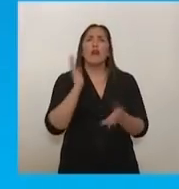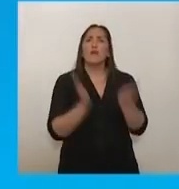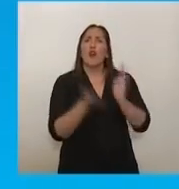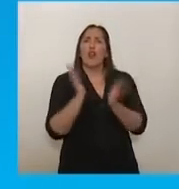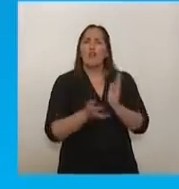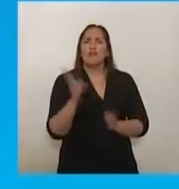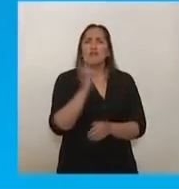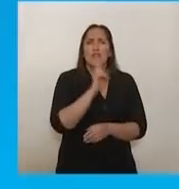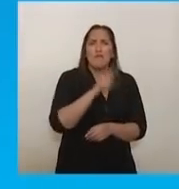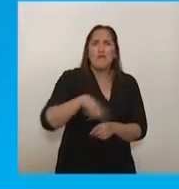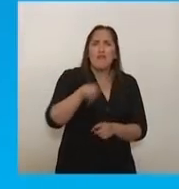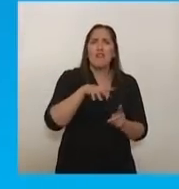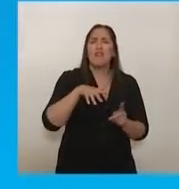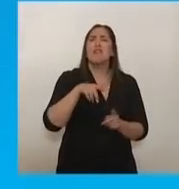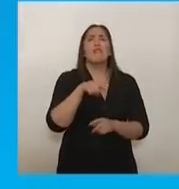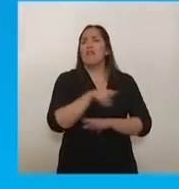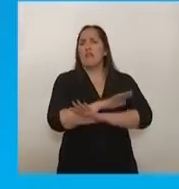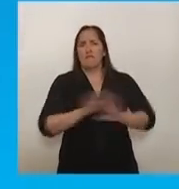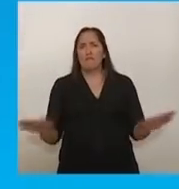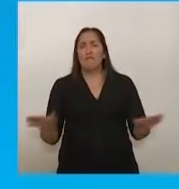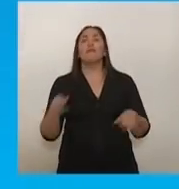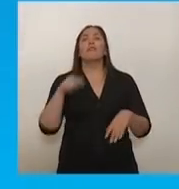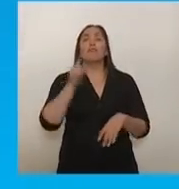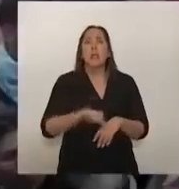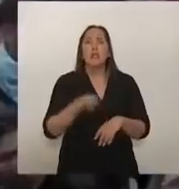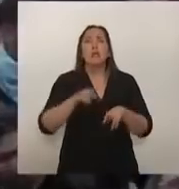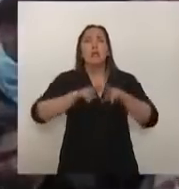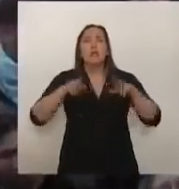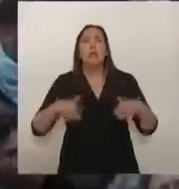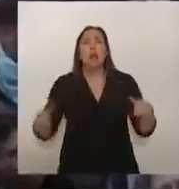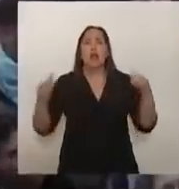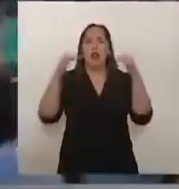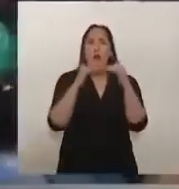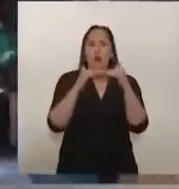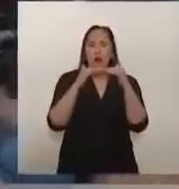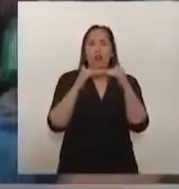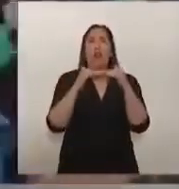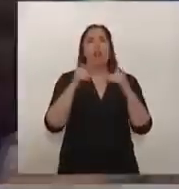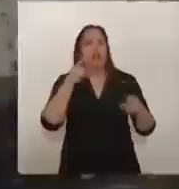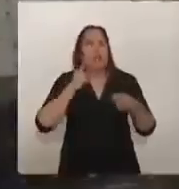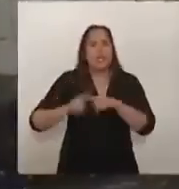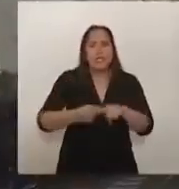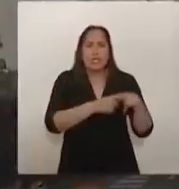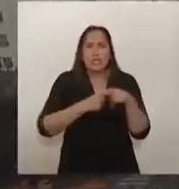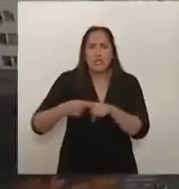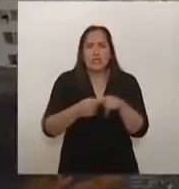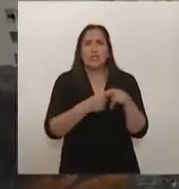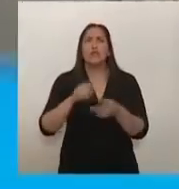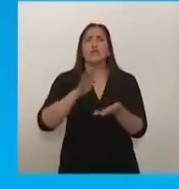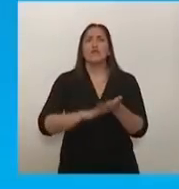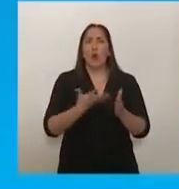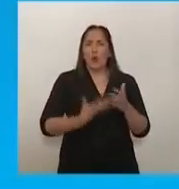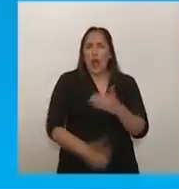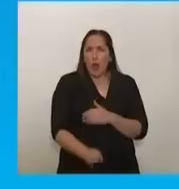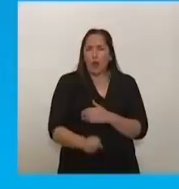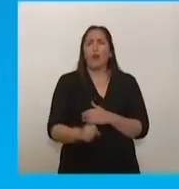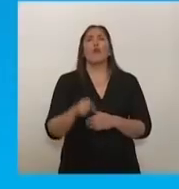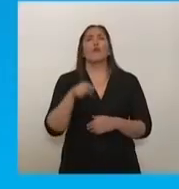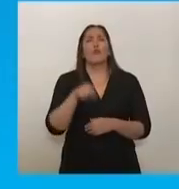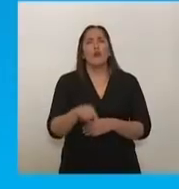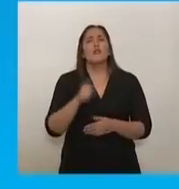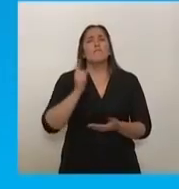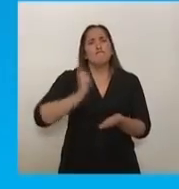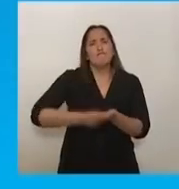género y elaboramos el primer Plan Integral de Igualdad. Habilitamos un debate amplio y respetuoso sobre el aborto y